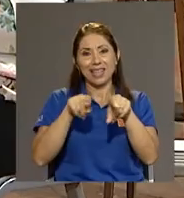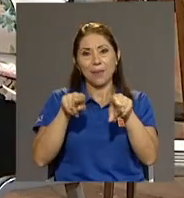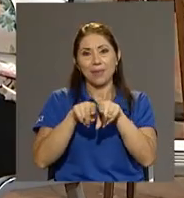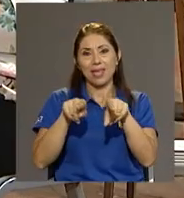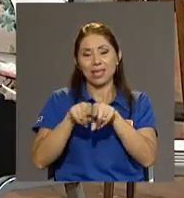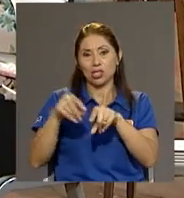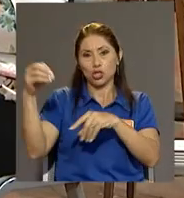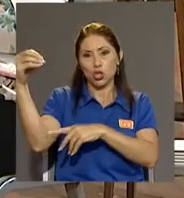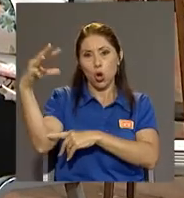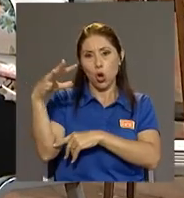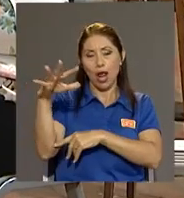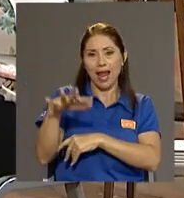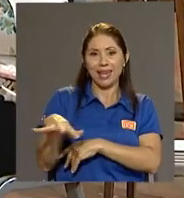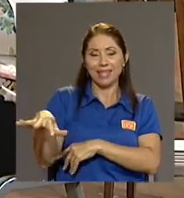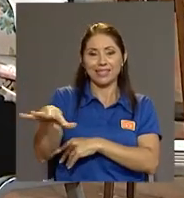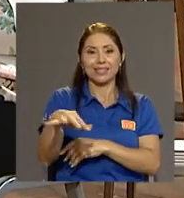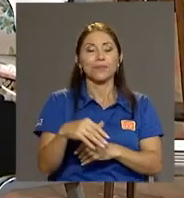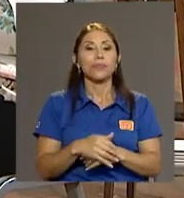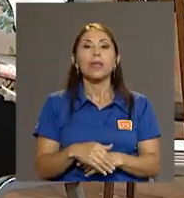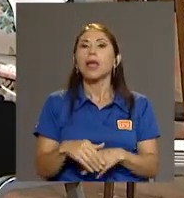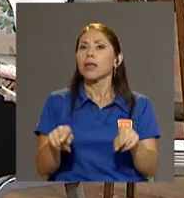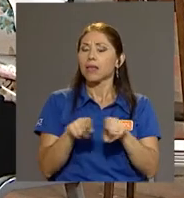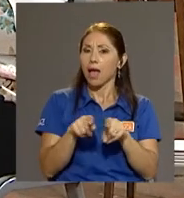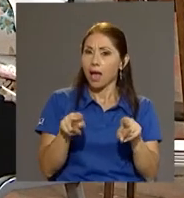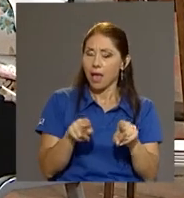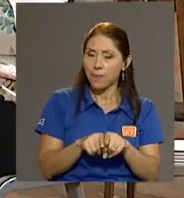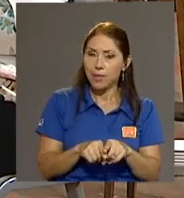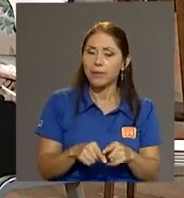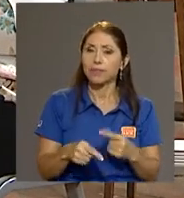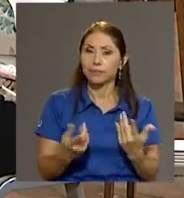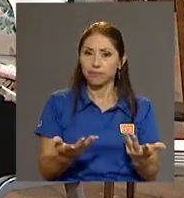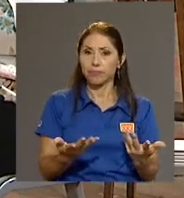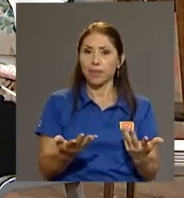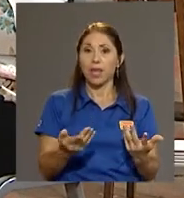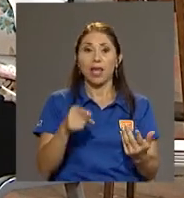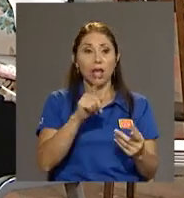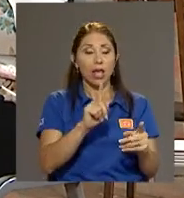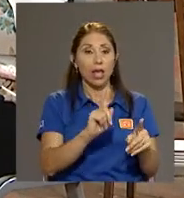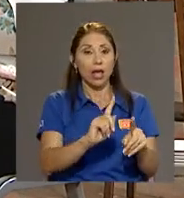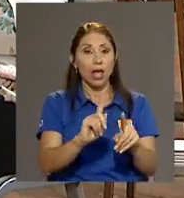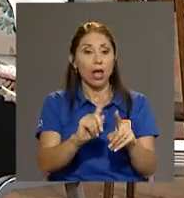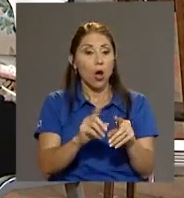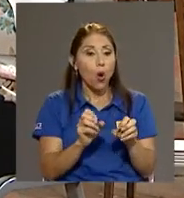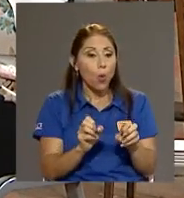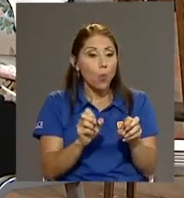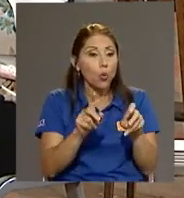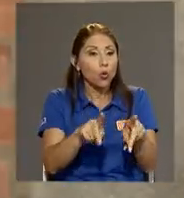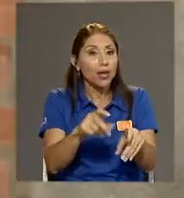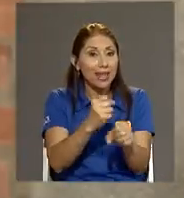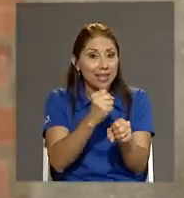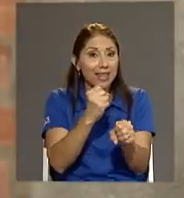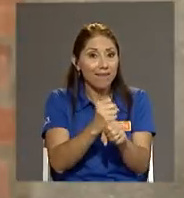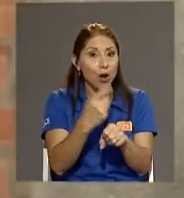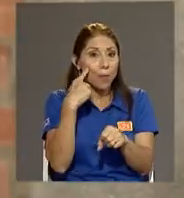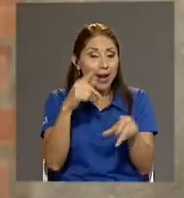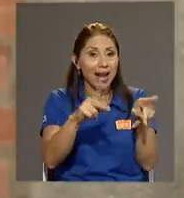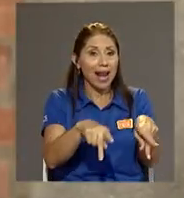déjeme decirle una cosa, integra a las oportunidades de trabajo a la gente, pero además